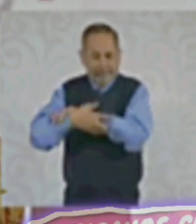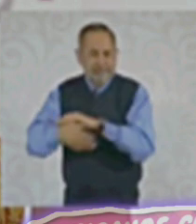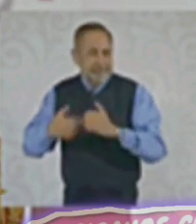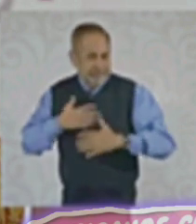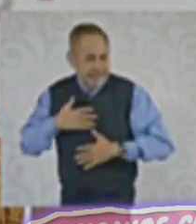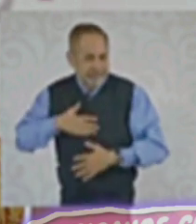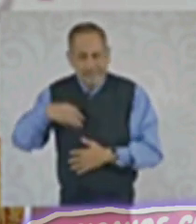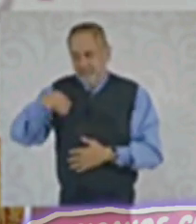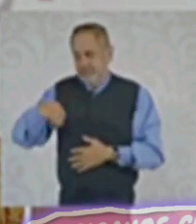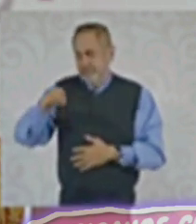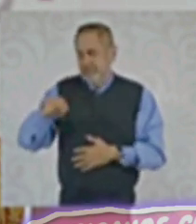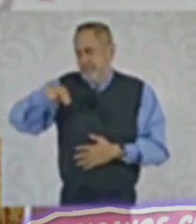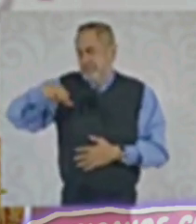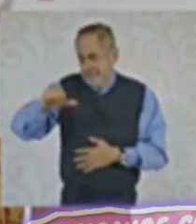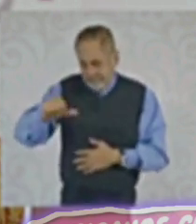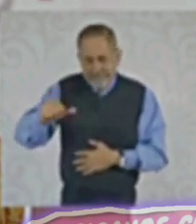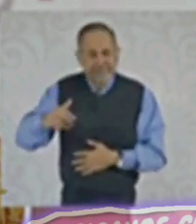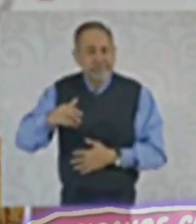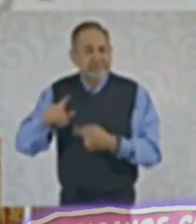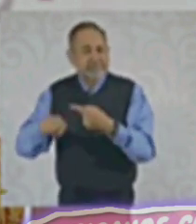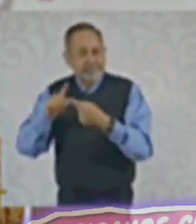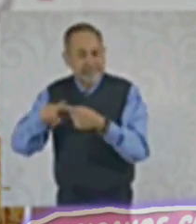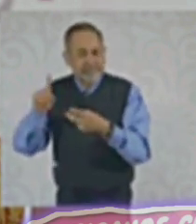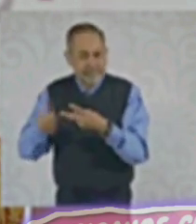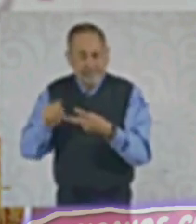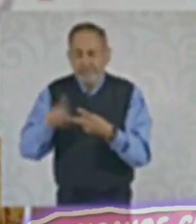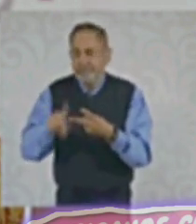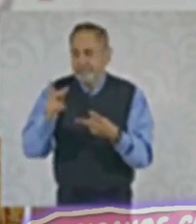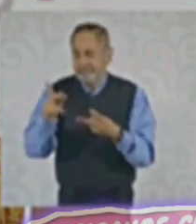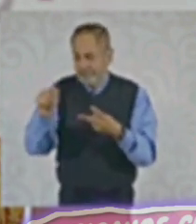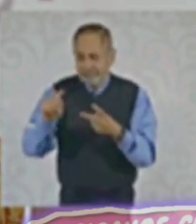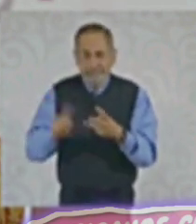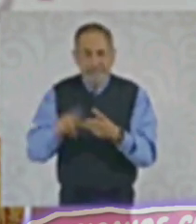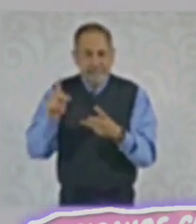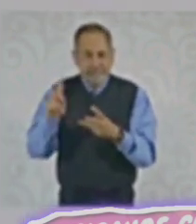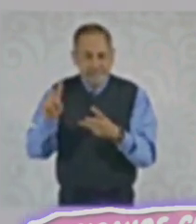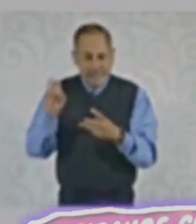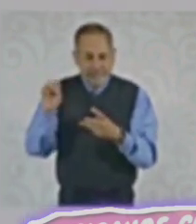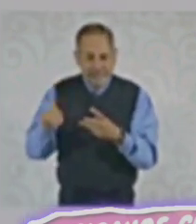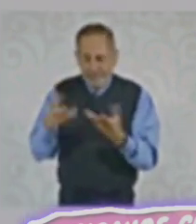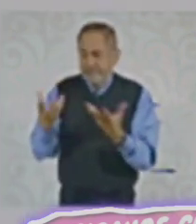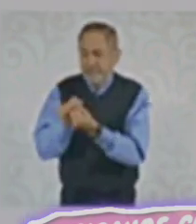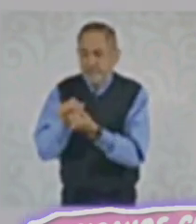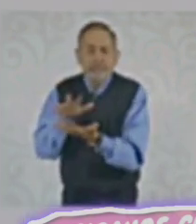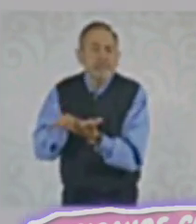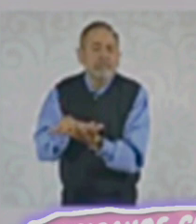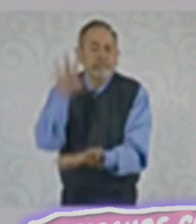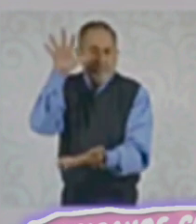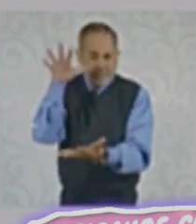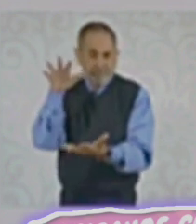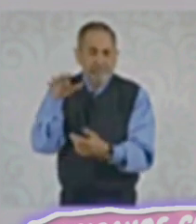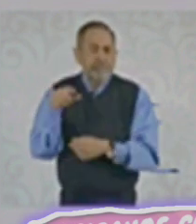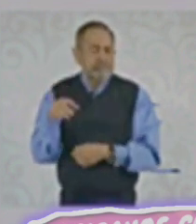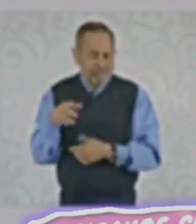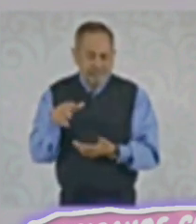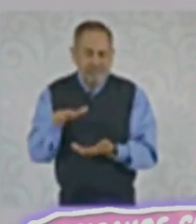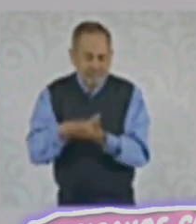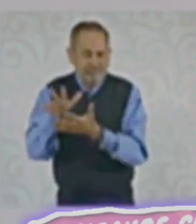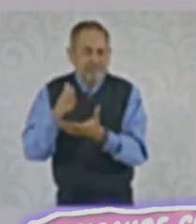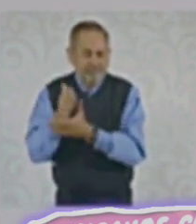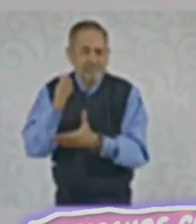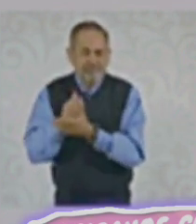coalición formada por Morena, PT y Partido Verde tiene mayoría calificada, es